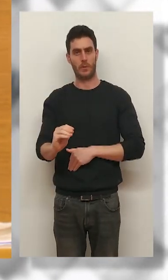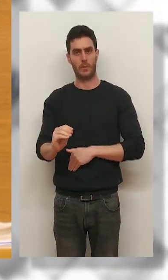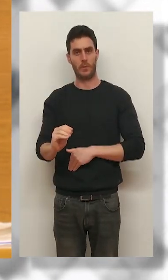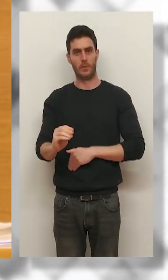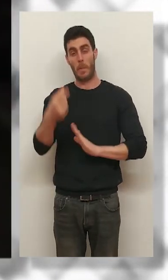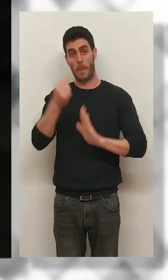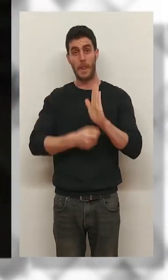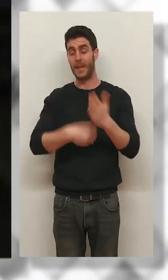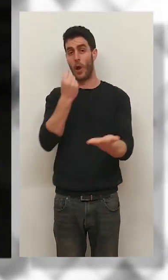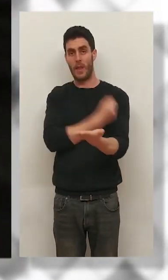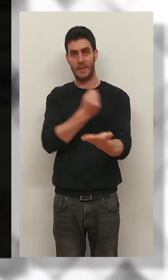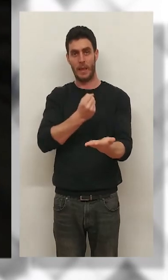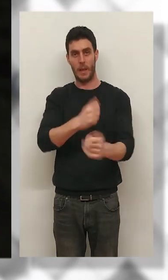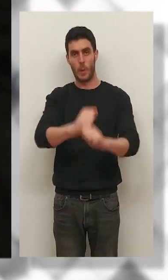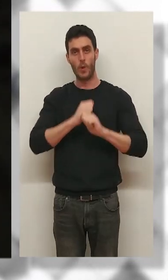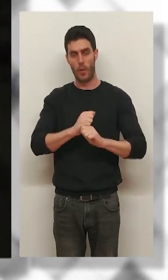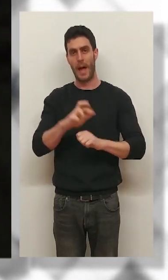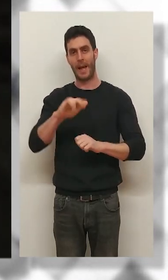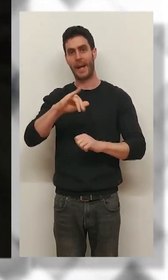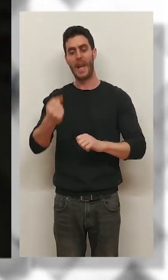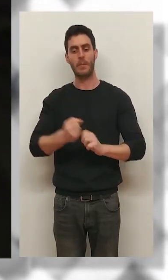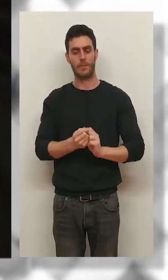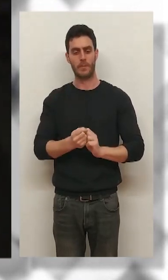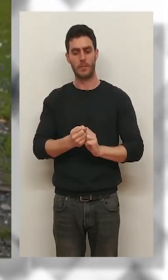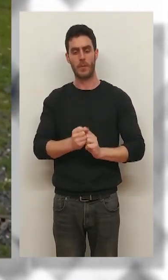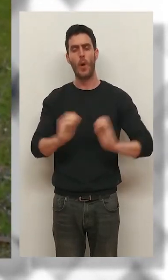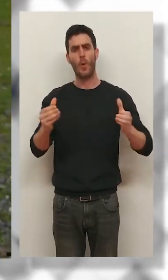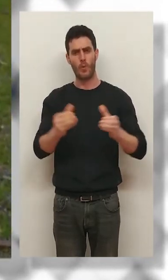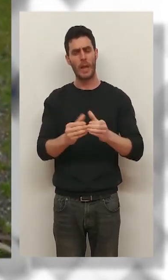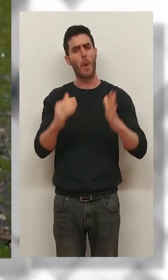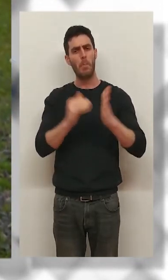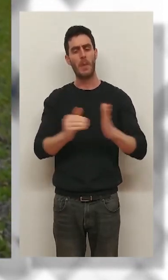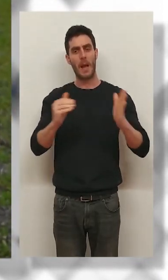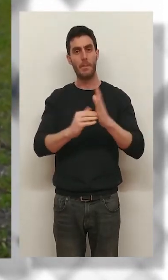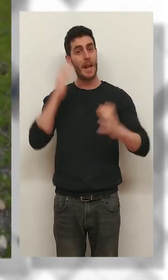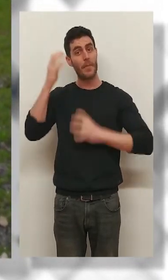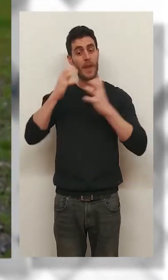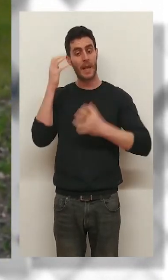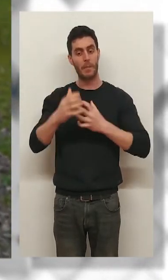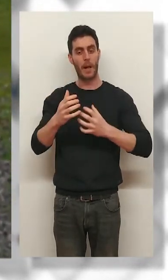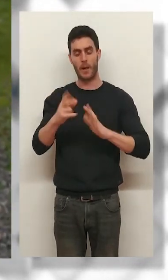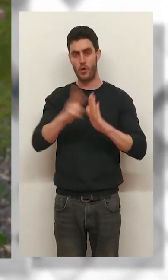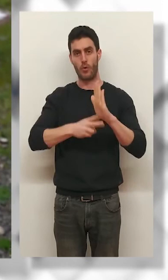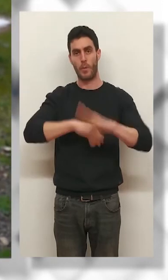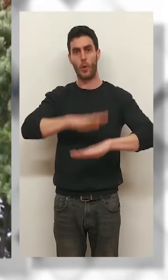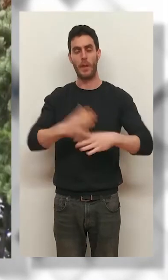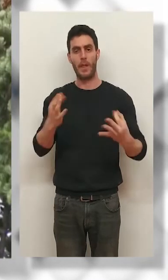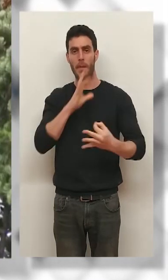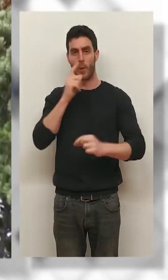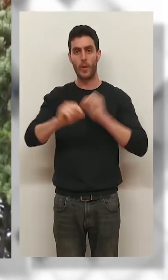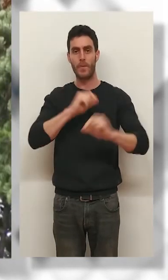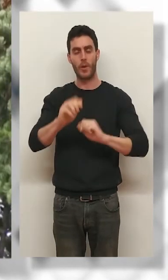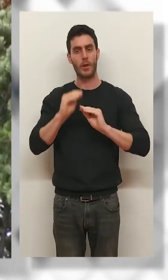RIA. Es una colonia de miles de animales que deben estar en regla porque, sobre todo, sus infecciones pueden suponer problemas